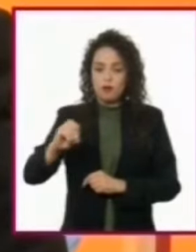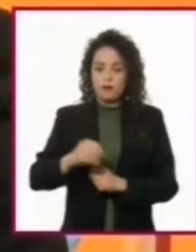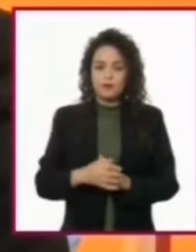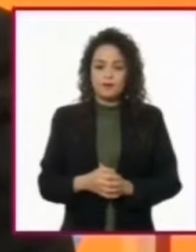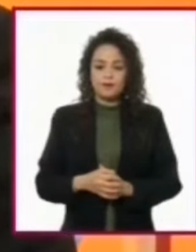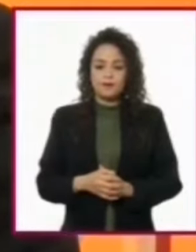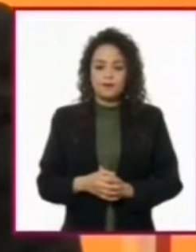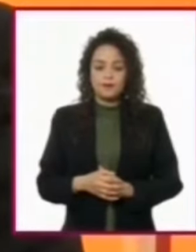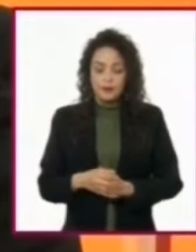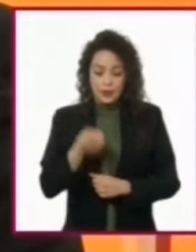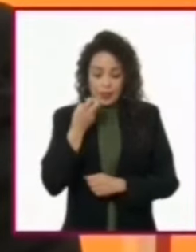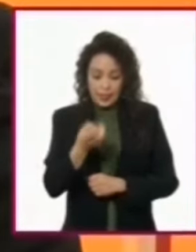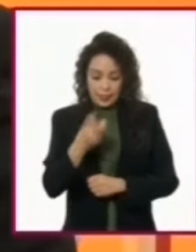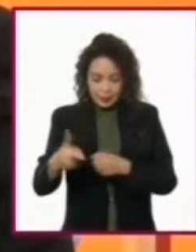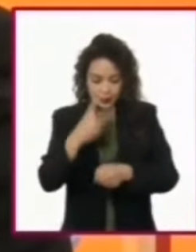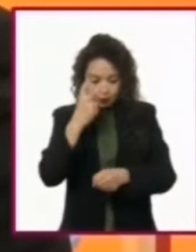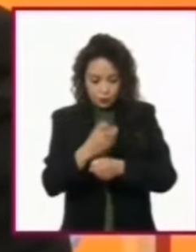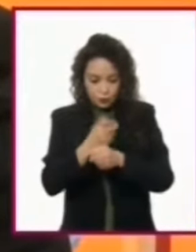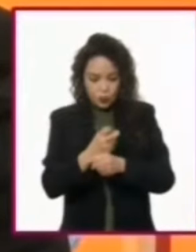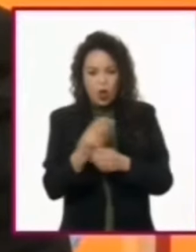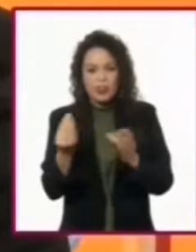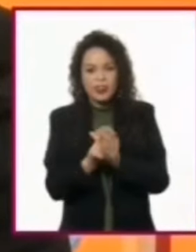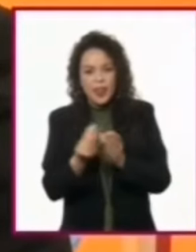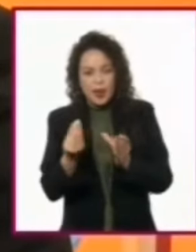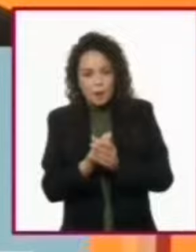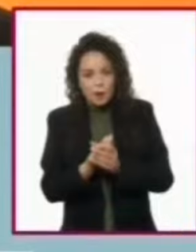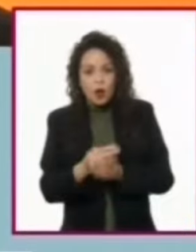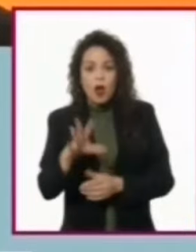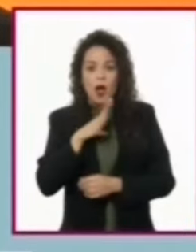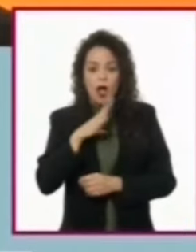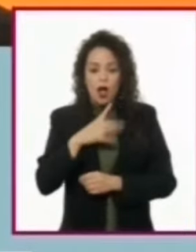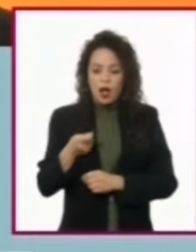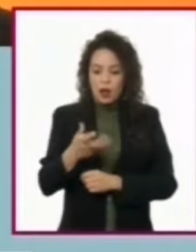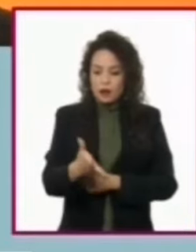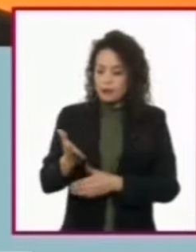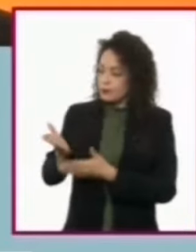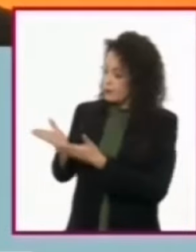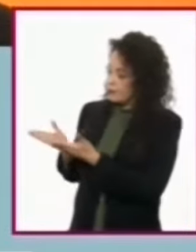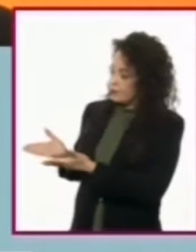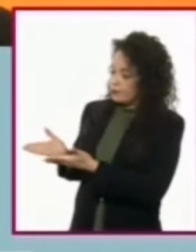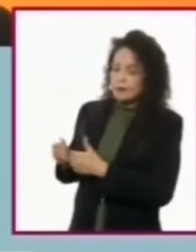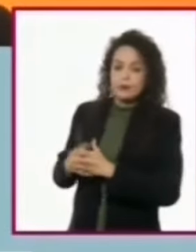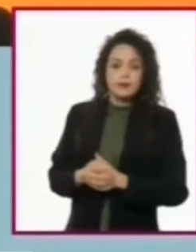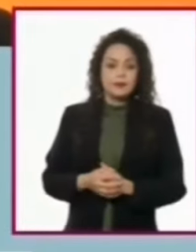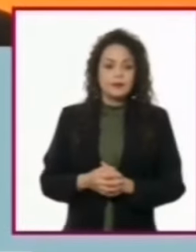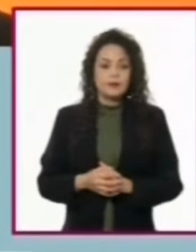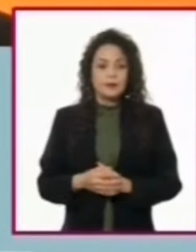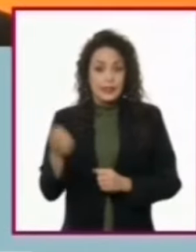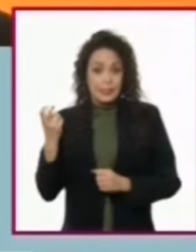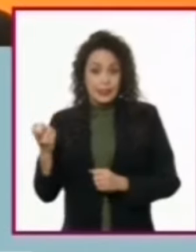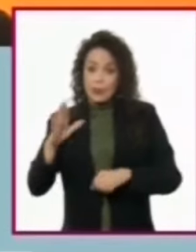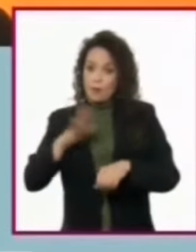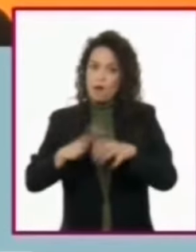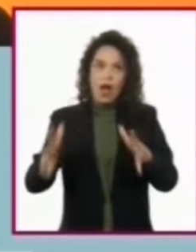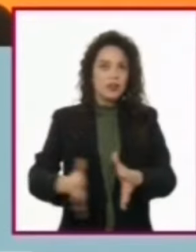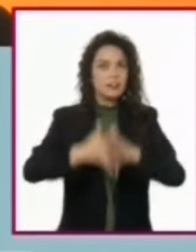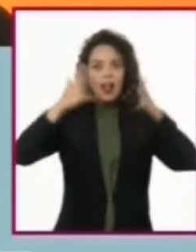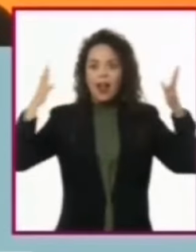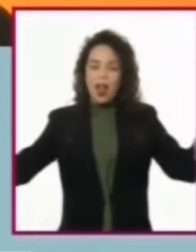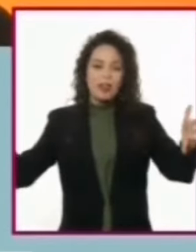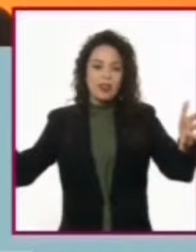Dentro de este subtipo se encuentran las denominadas galaxias elípticas gigantes, que son las más grandes del